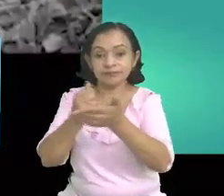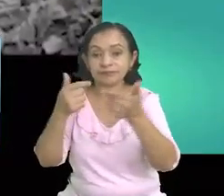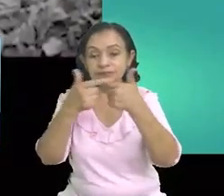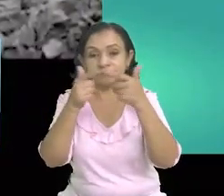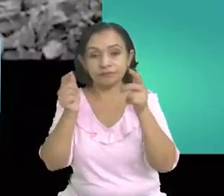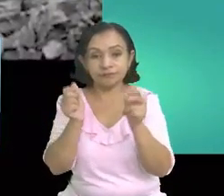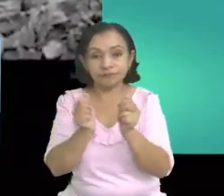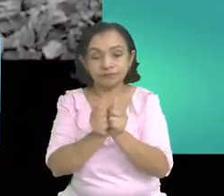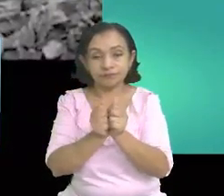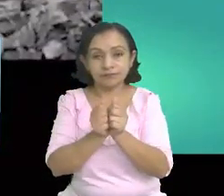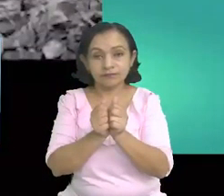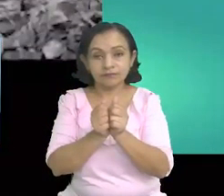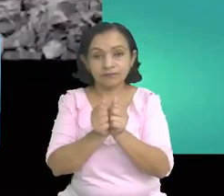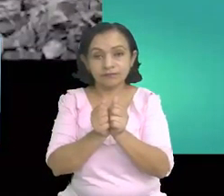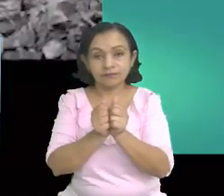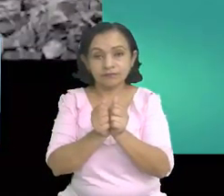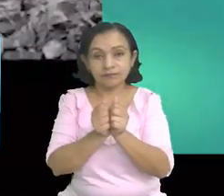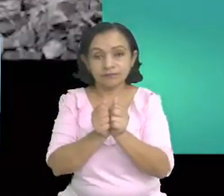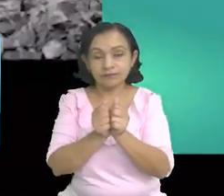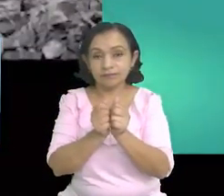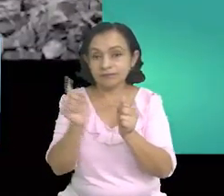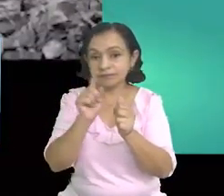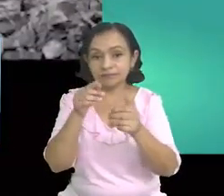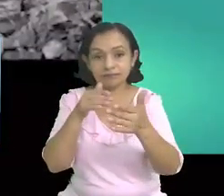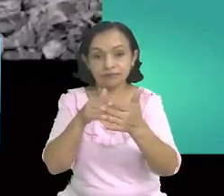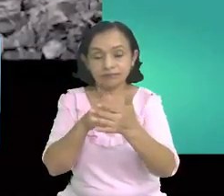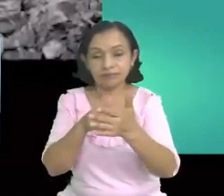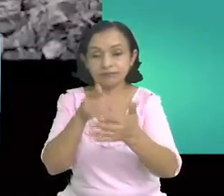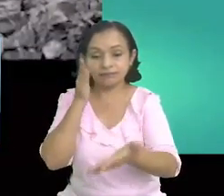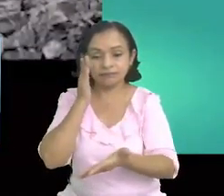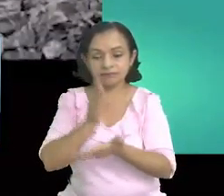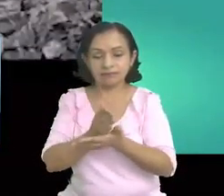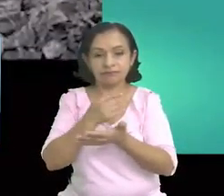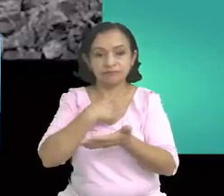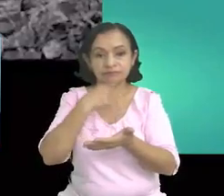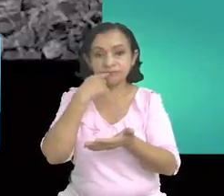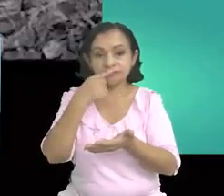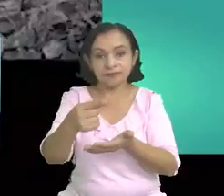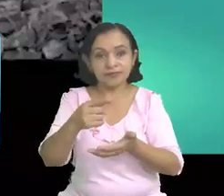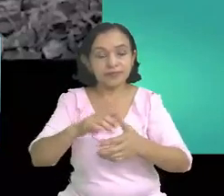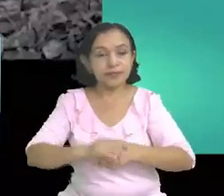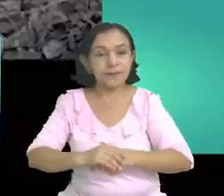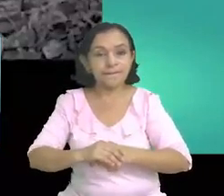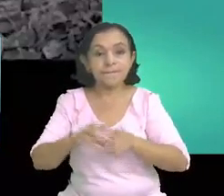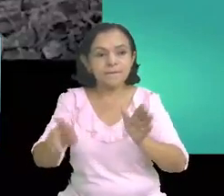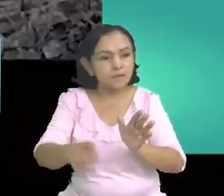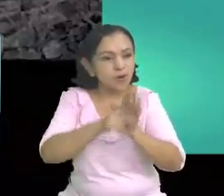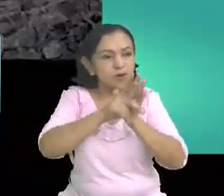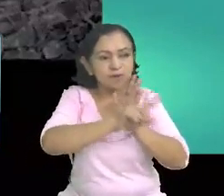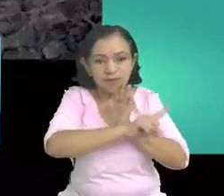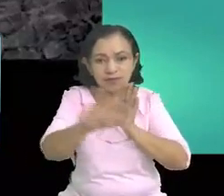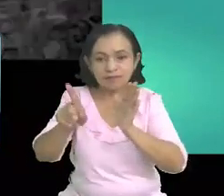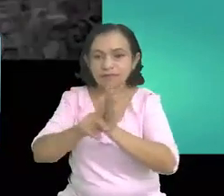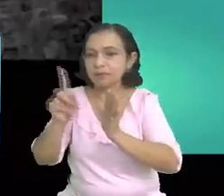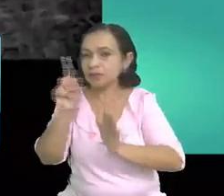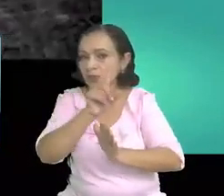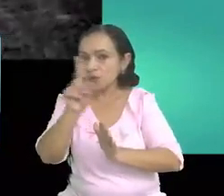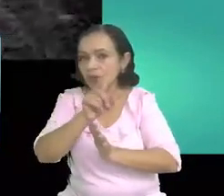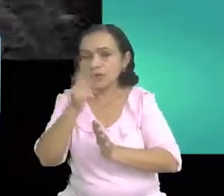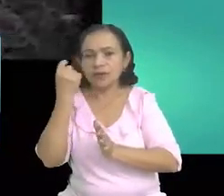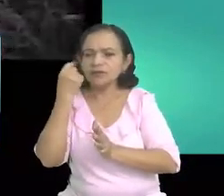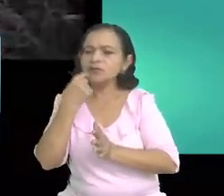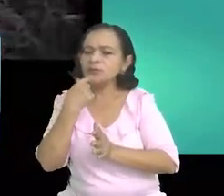ese acompañamiento de grupo, y no de tener de imponer o prohibir, sino más bien de entender por qué haces